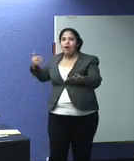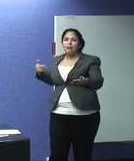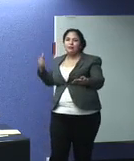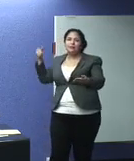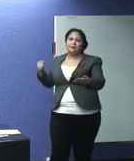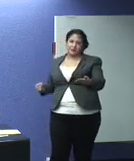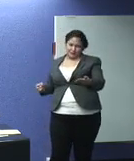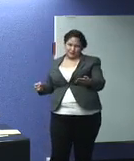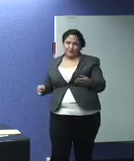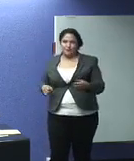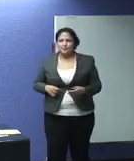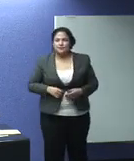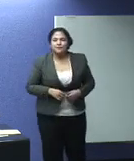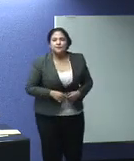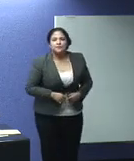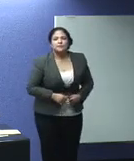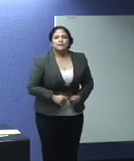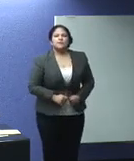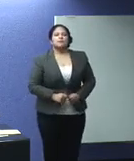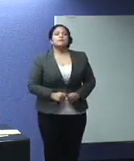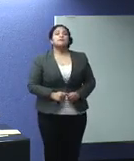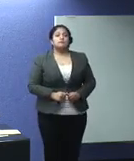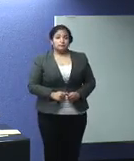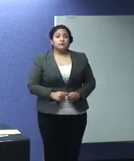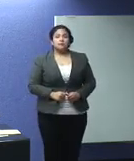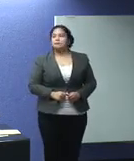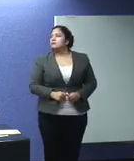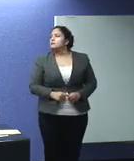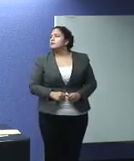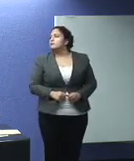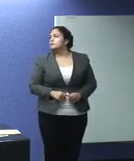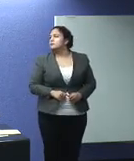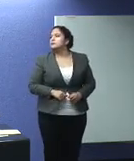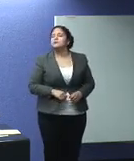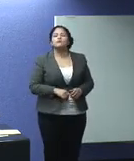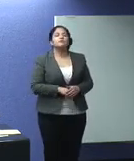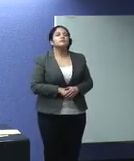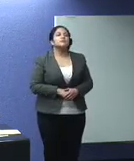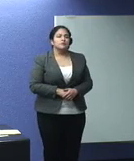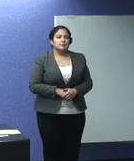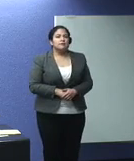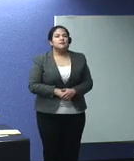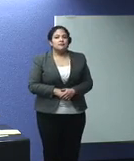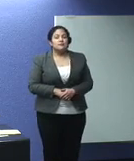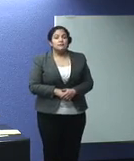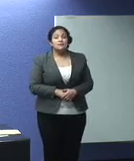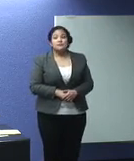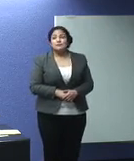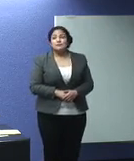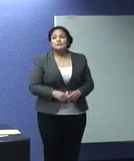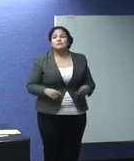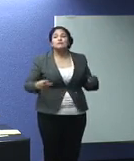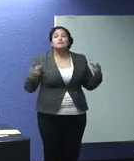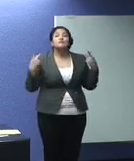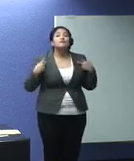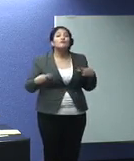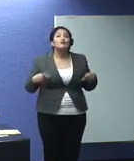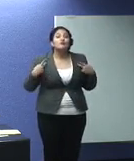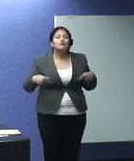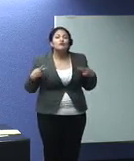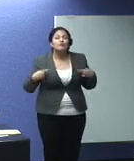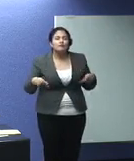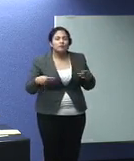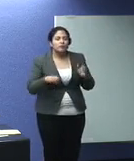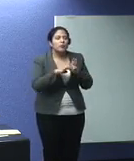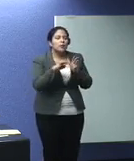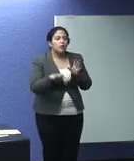que ya les presenté. Entonces, la diversidad funcional nos habla de que la diferencia es inherente al